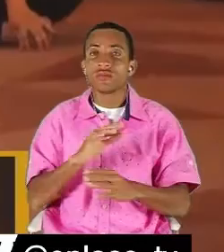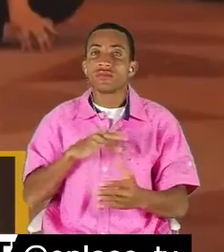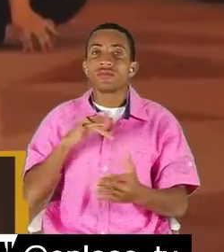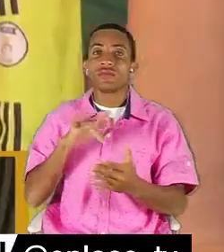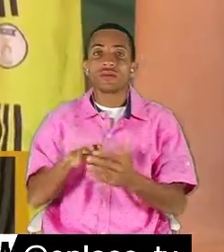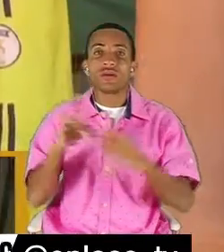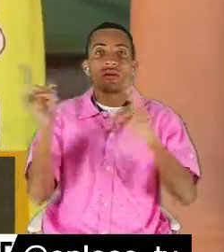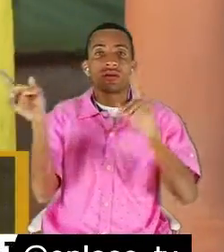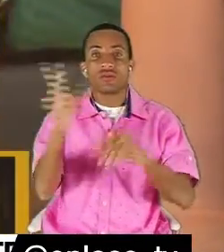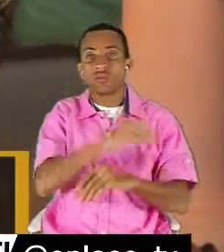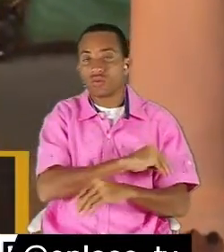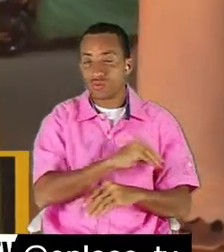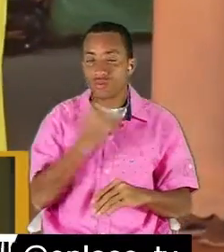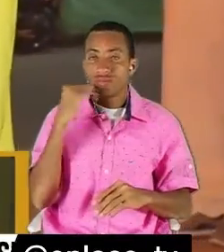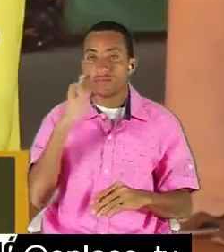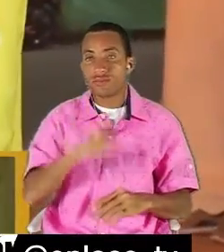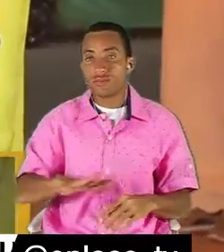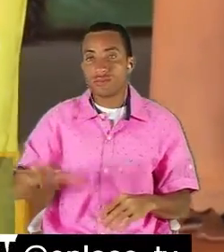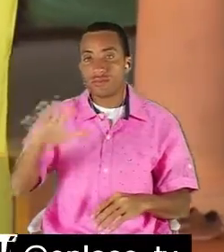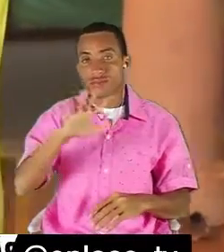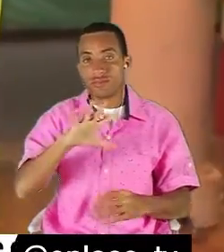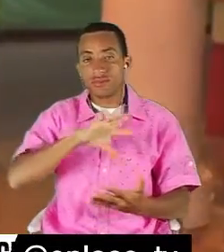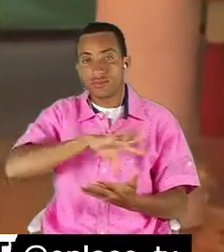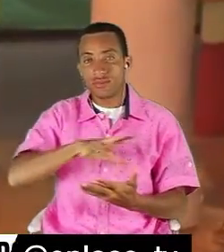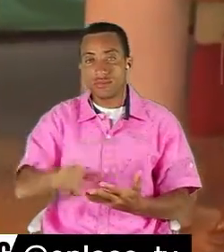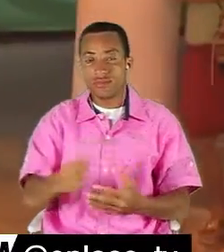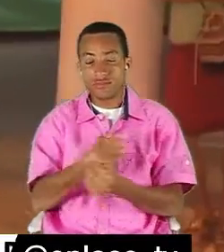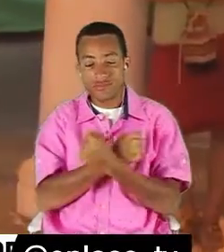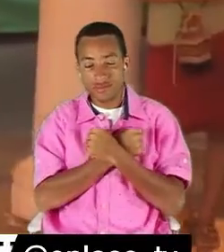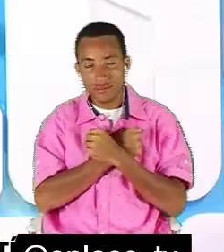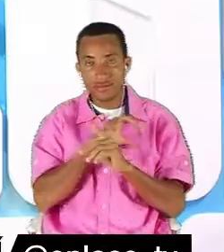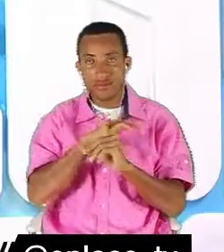barranqueña y santandereana con su mensaje de amor por la cultura.